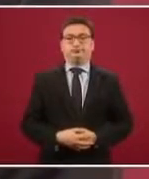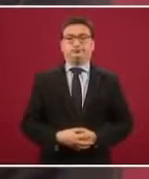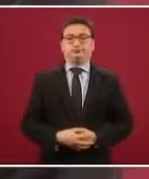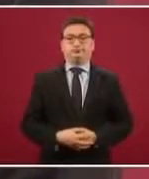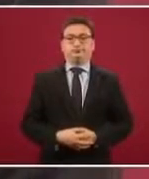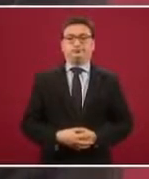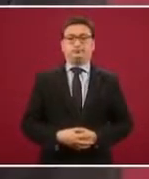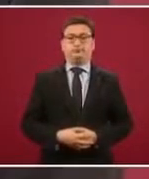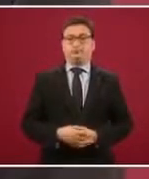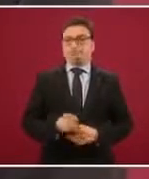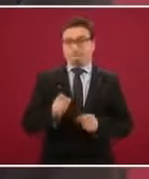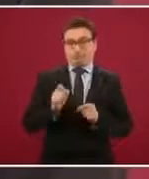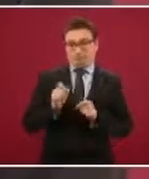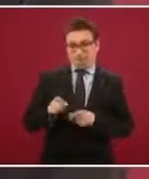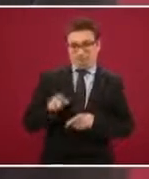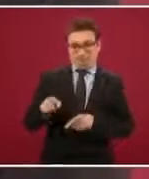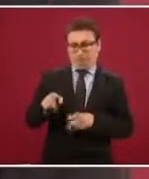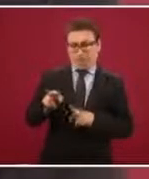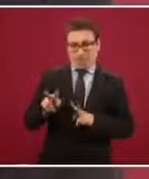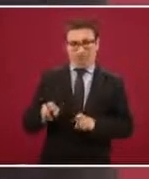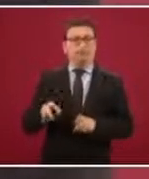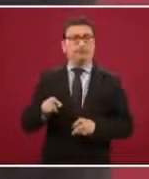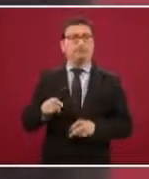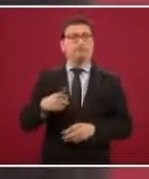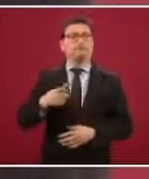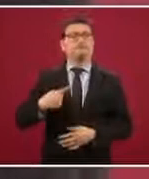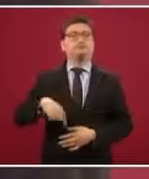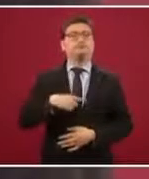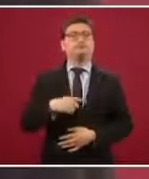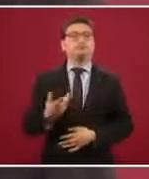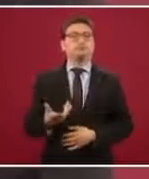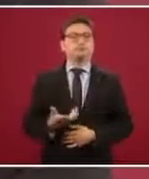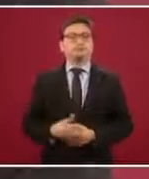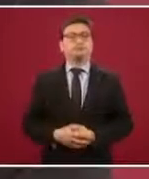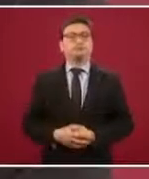en este caso tenemos que